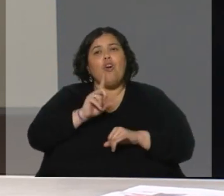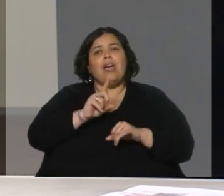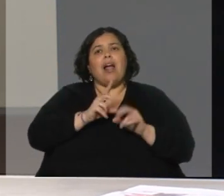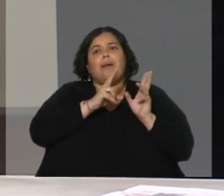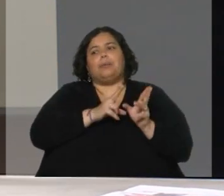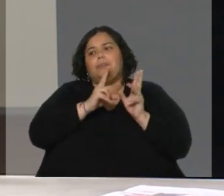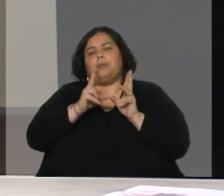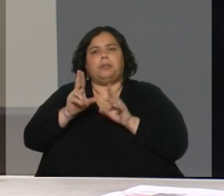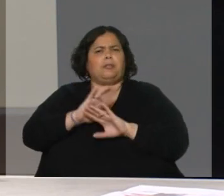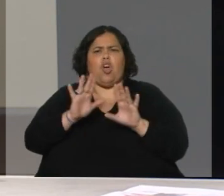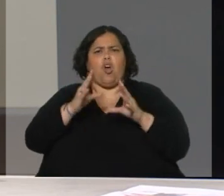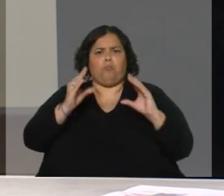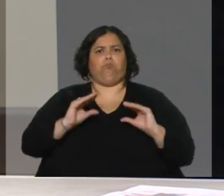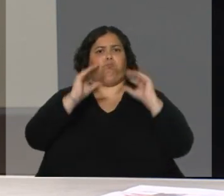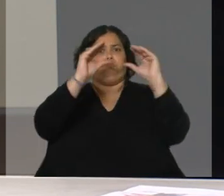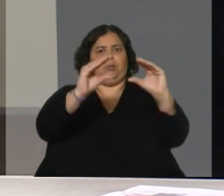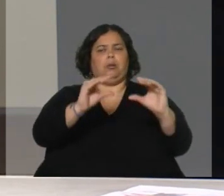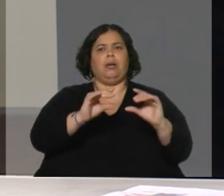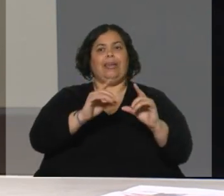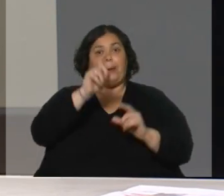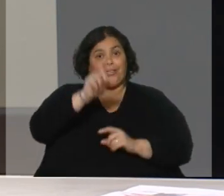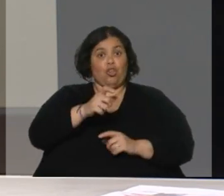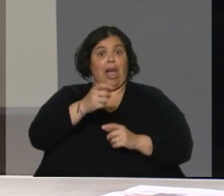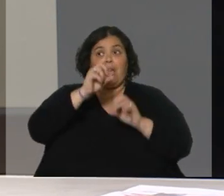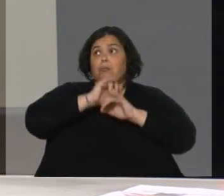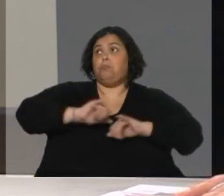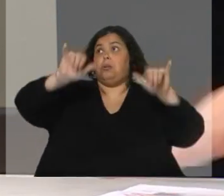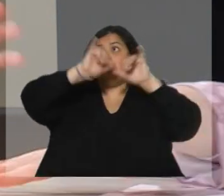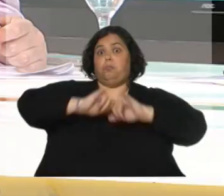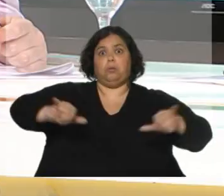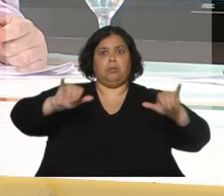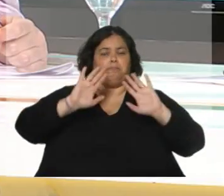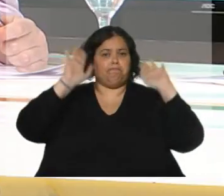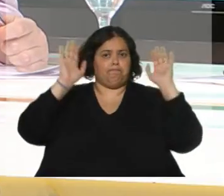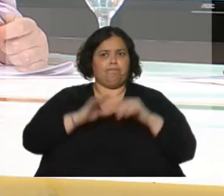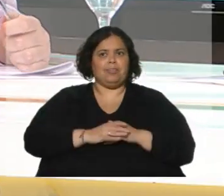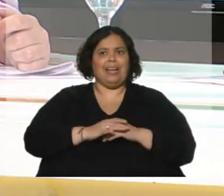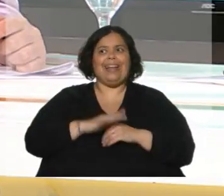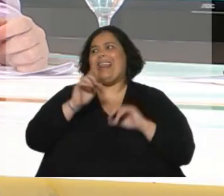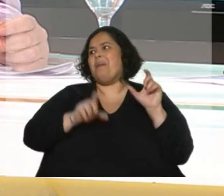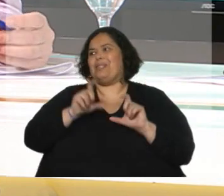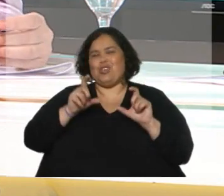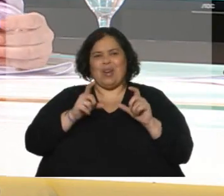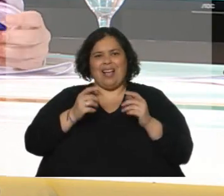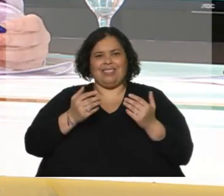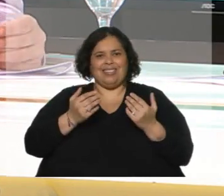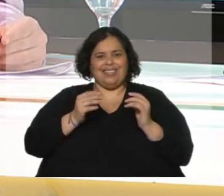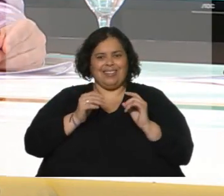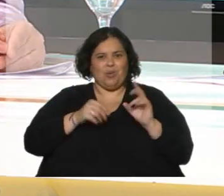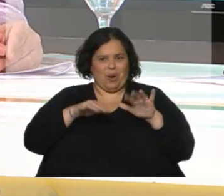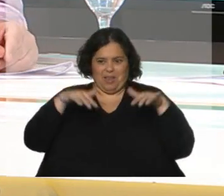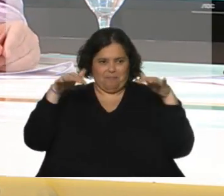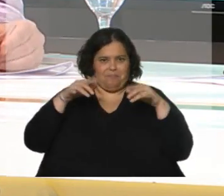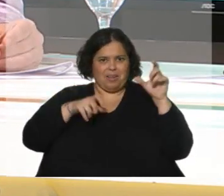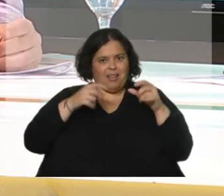dosificada yo creo que le dieron toda la información y lo dosificó bueno de esa manera lo recibió la audiencia Claro pero yo no tengo la